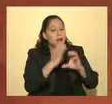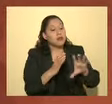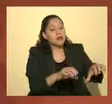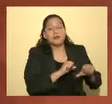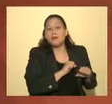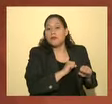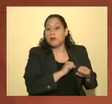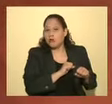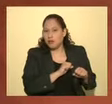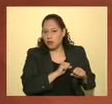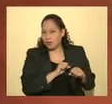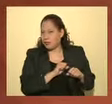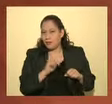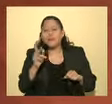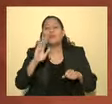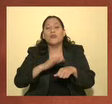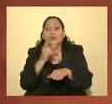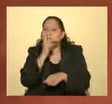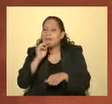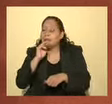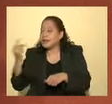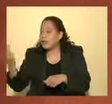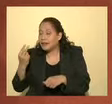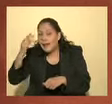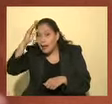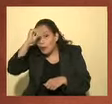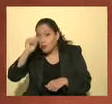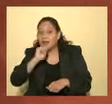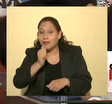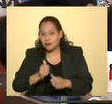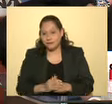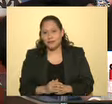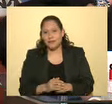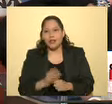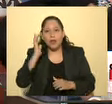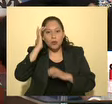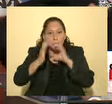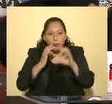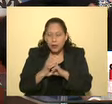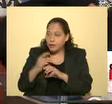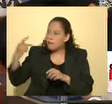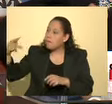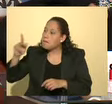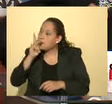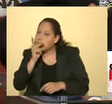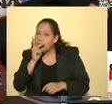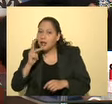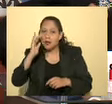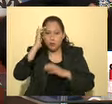que los padres se pongan junten. De acuerdo. Bueno, los cumpleaños del padre y de la madre, ¿cómo